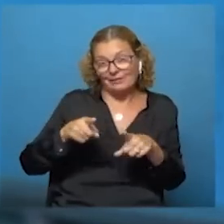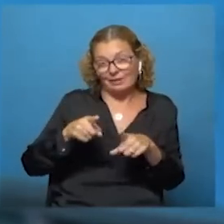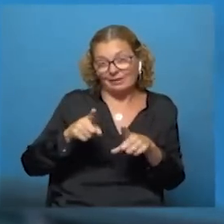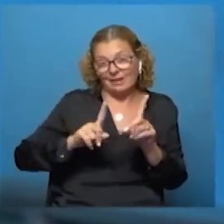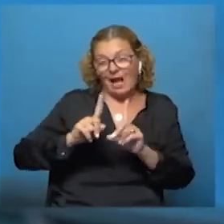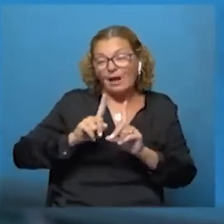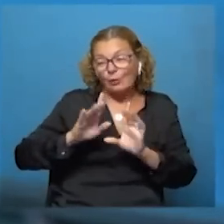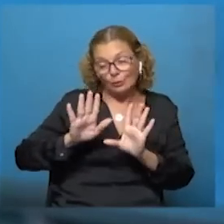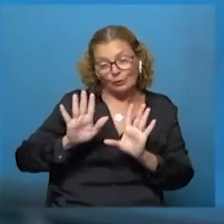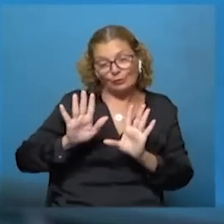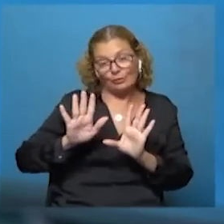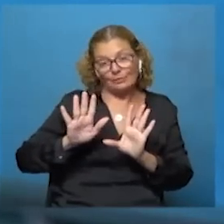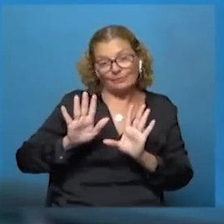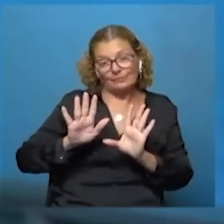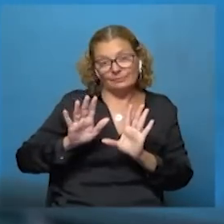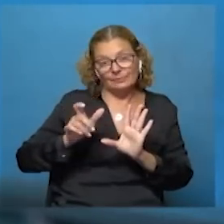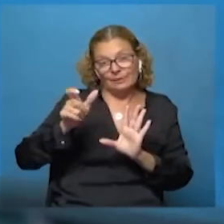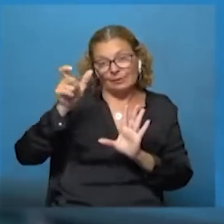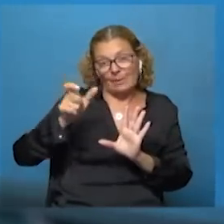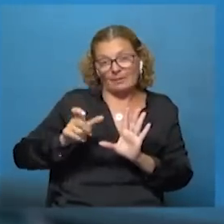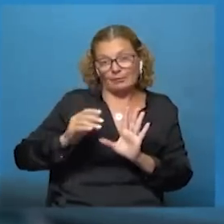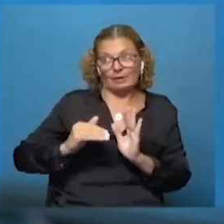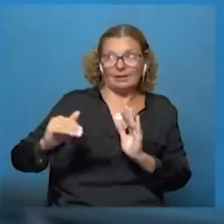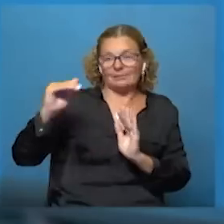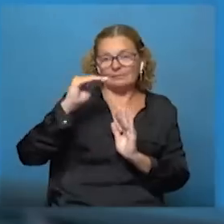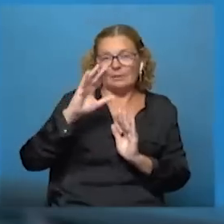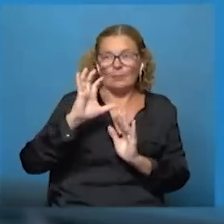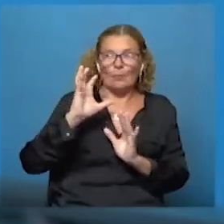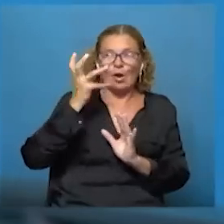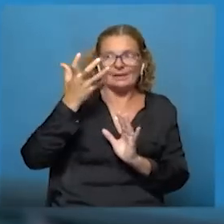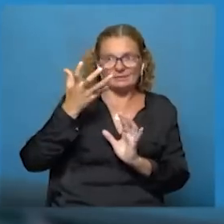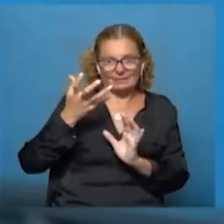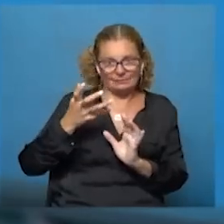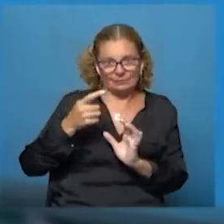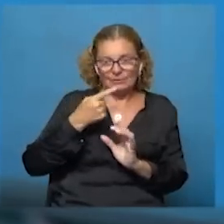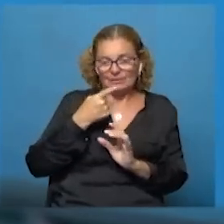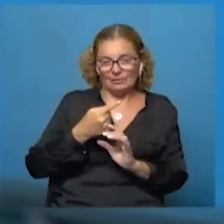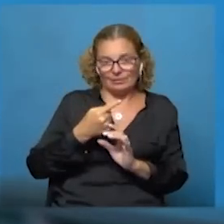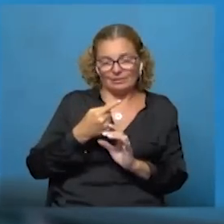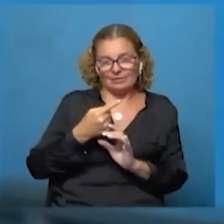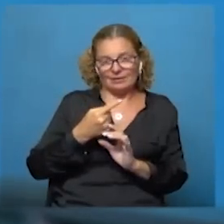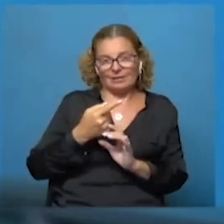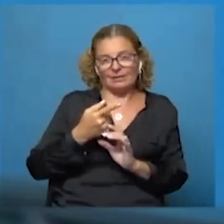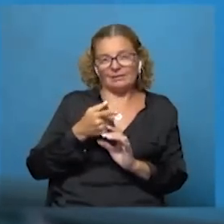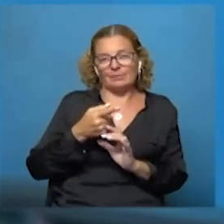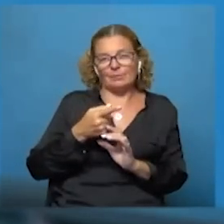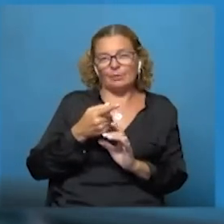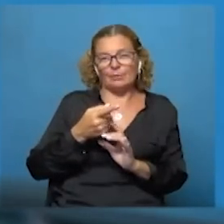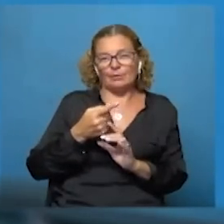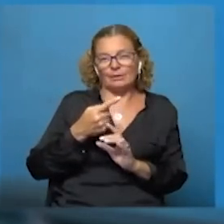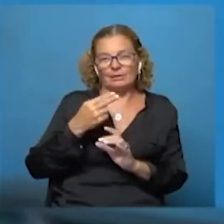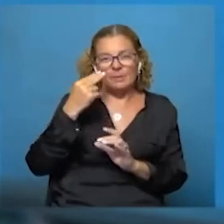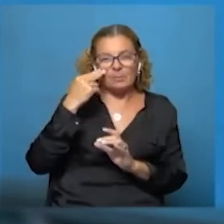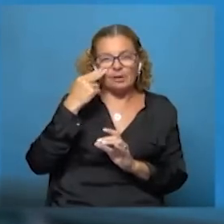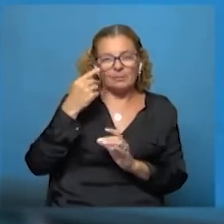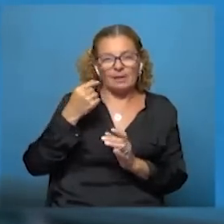algunos mortales con la gente del Olimpo no que se molestan cuando uno se lo dice al del Olimpo le debitan la